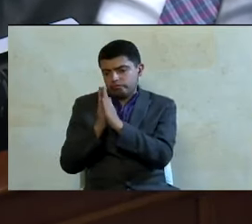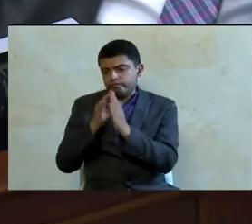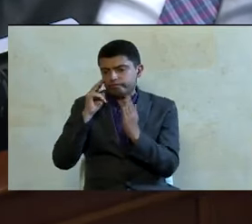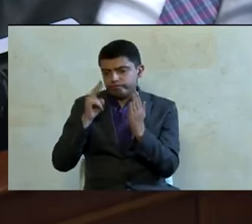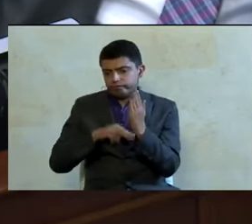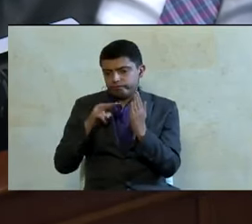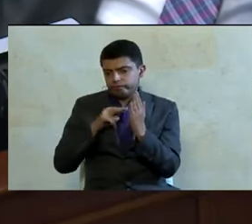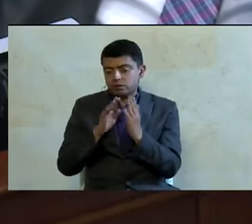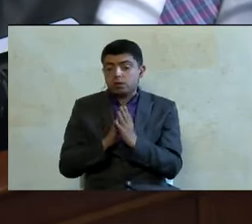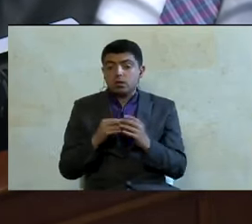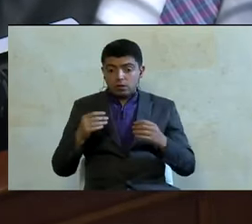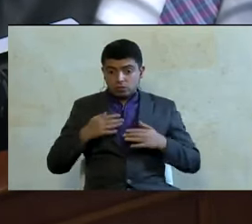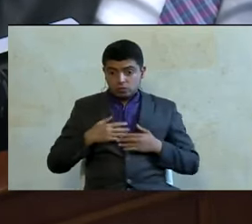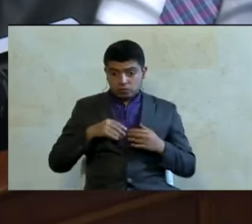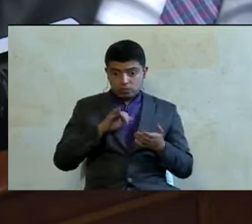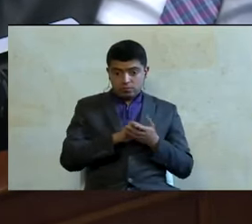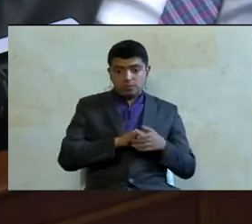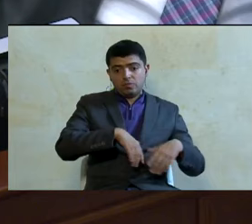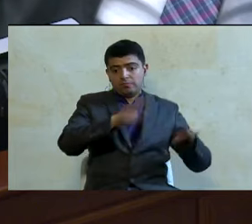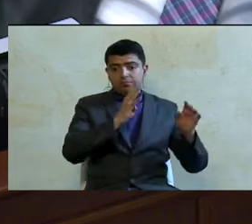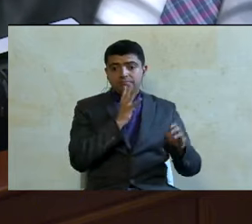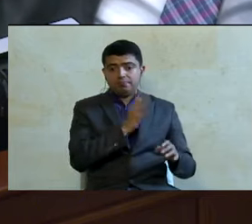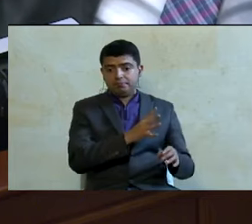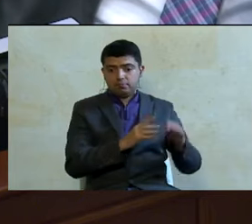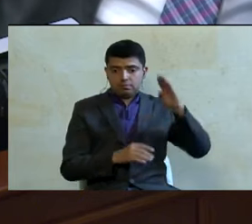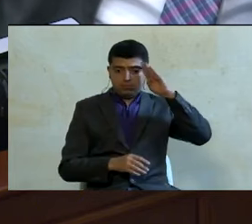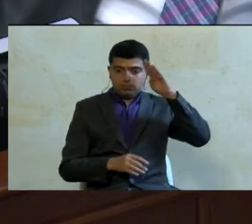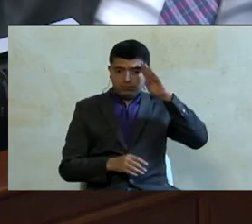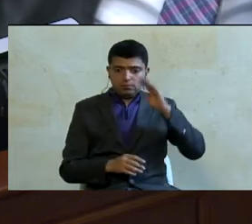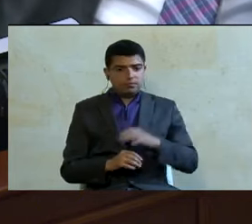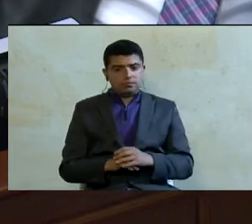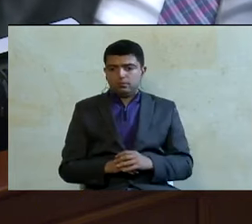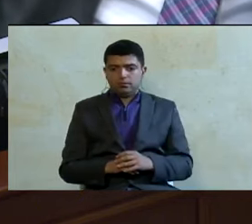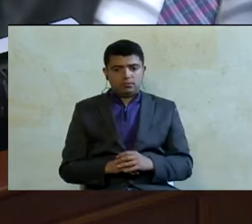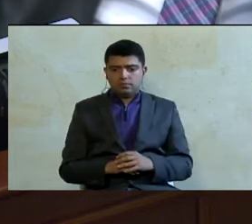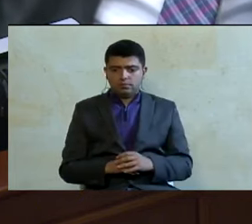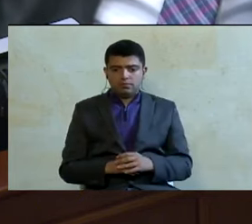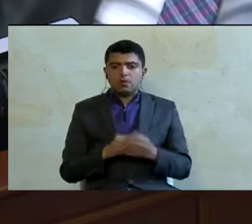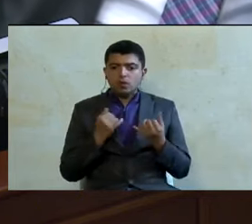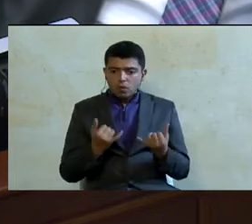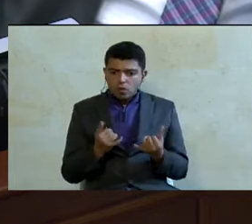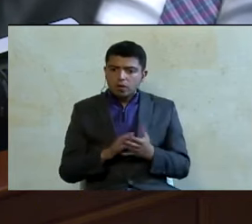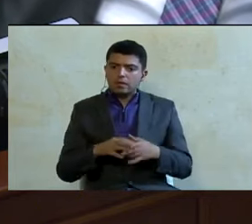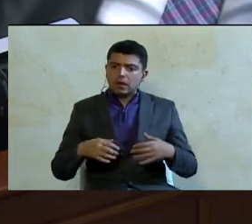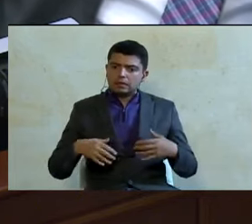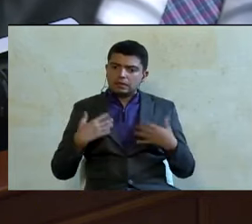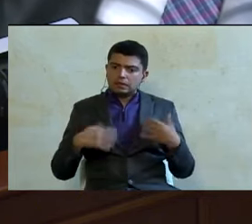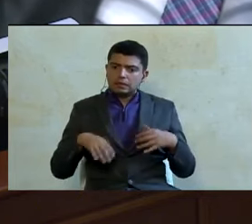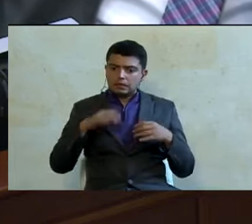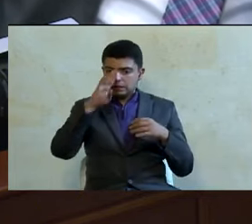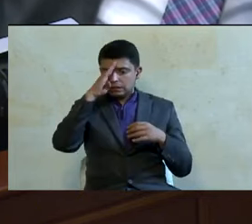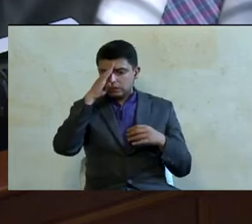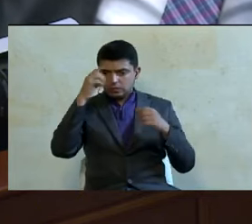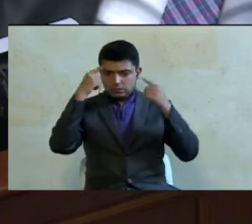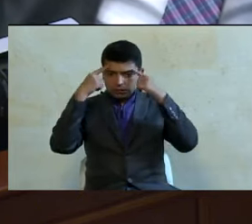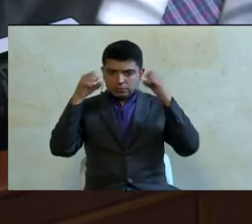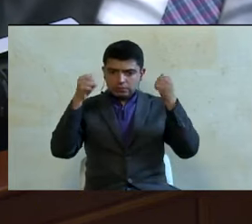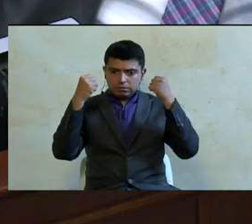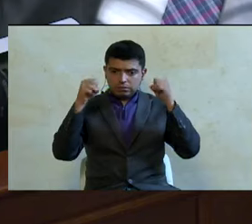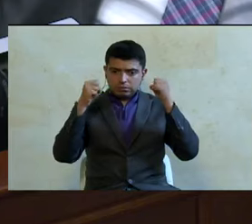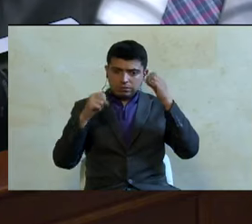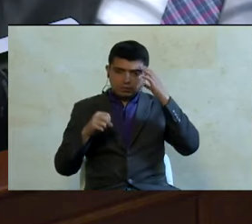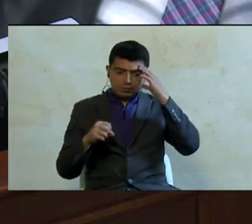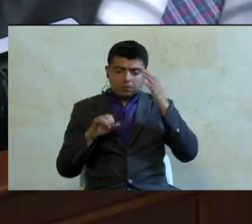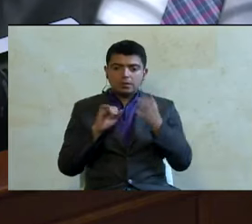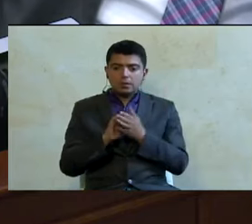a los policías de Colombia pero me angustia Que con este proyecto estamos es acabando con la